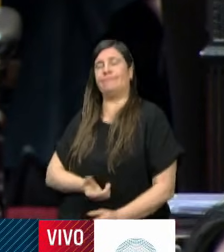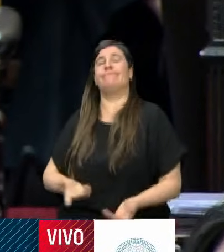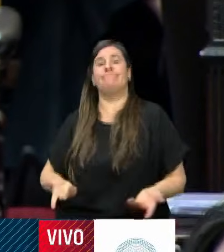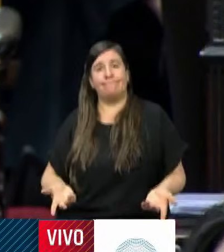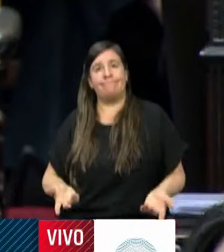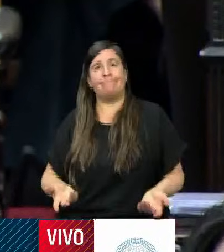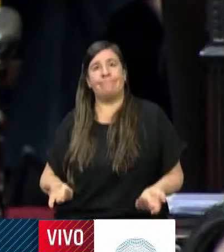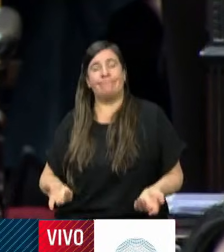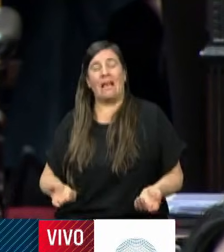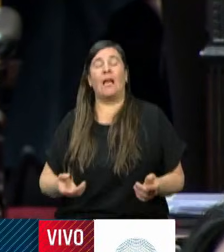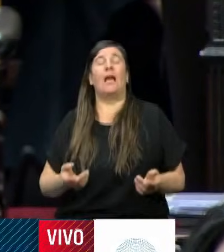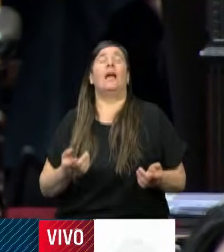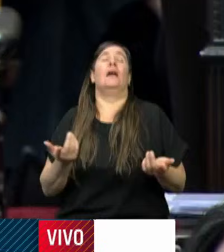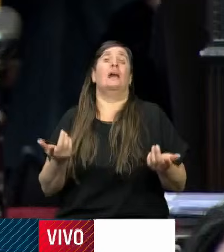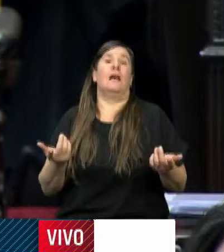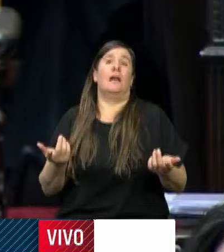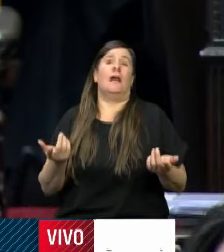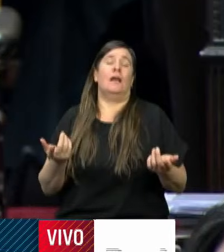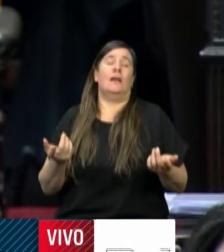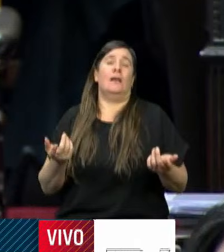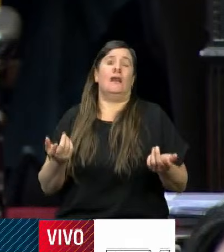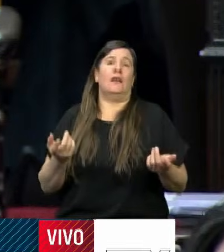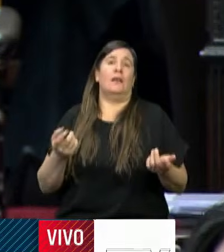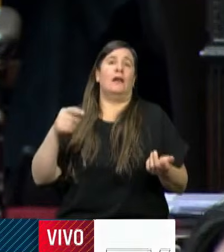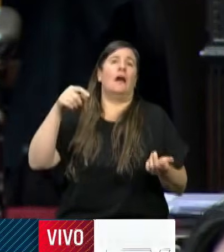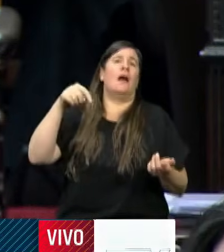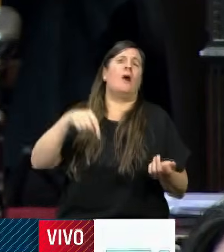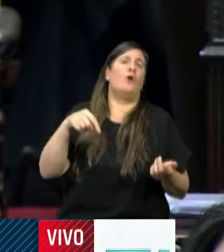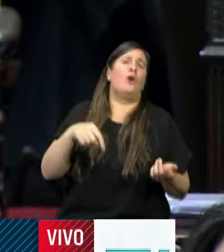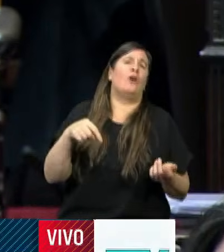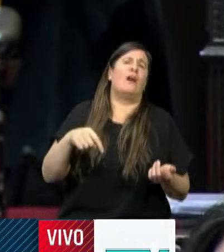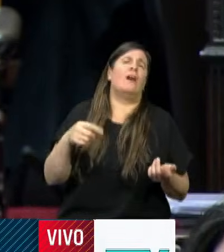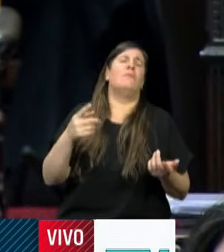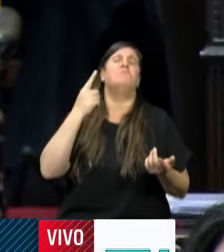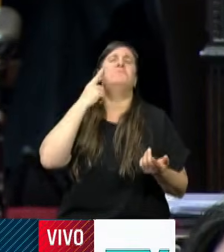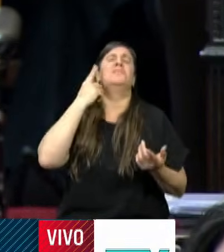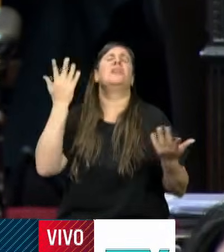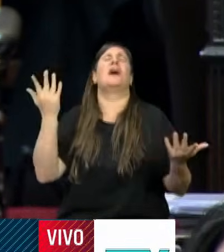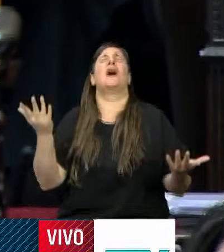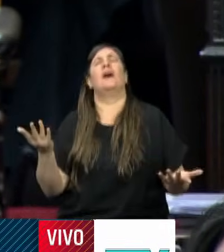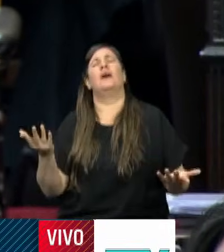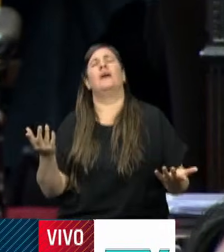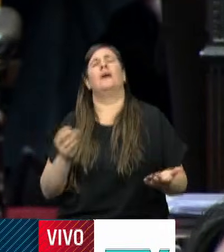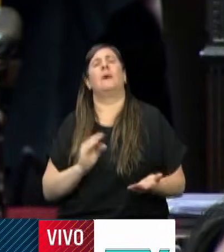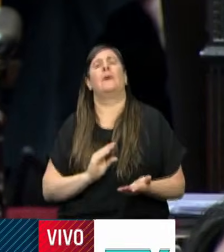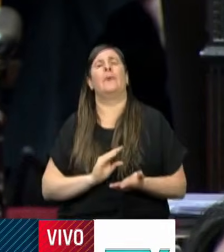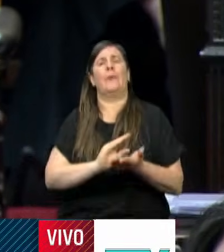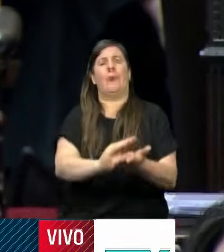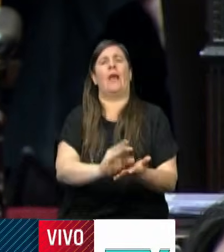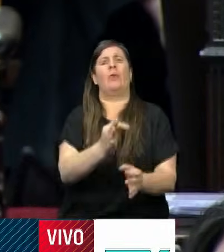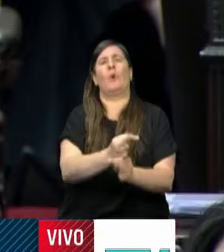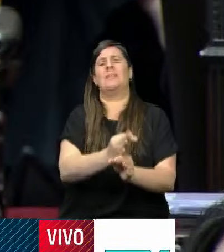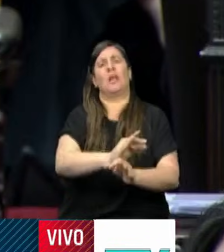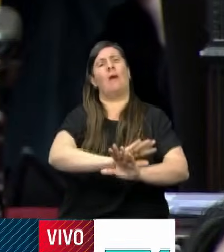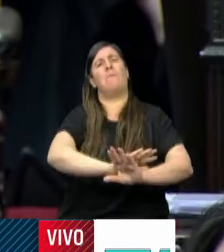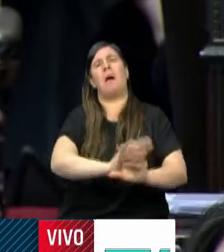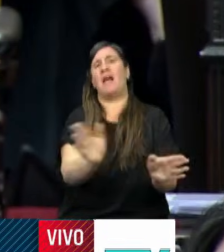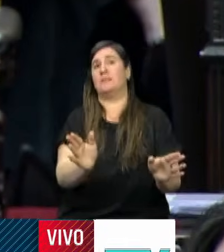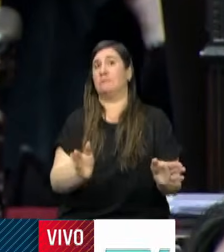No es cierto que aquí se va a dejar sin financiamiento a la educación. Mire,